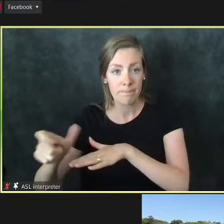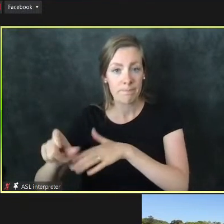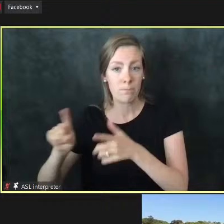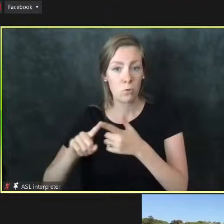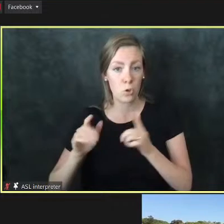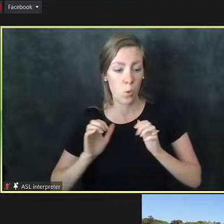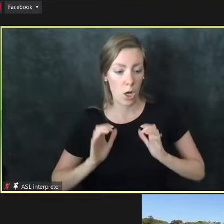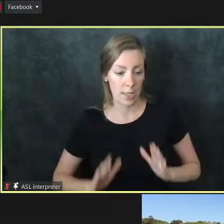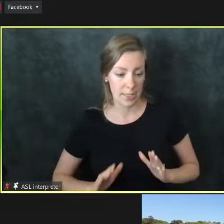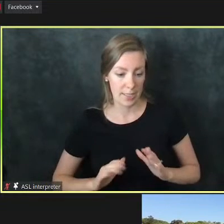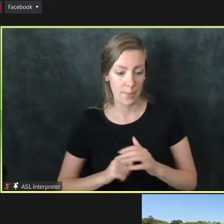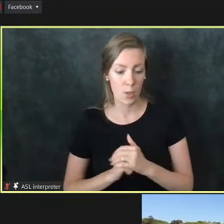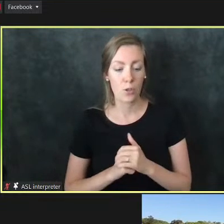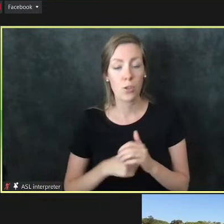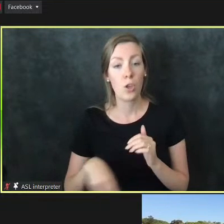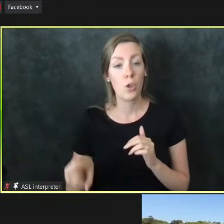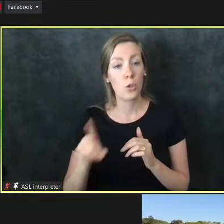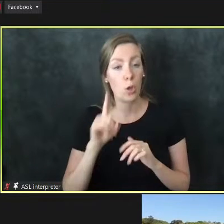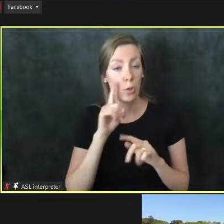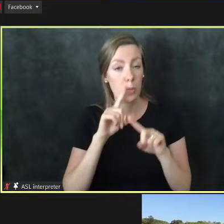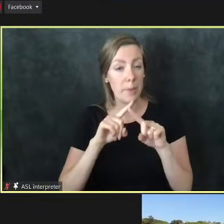para